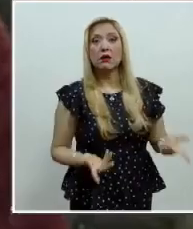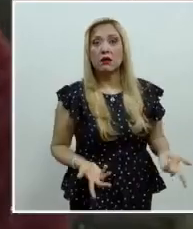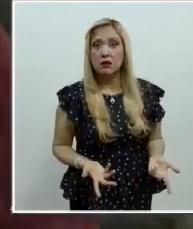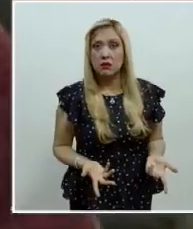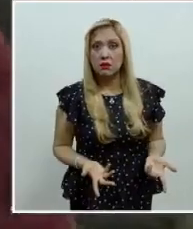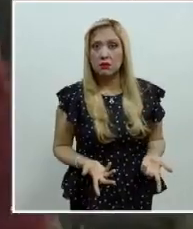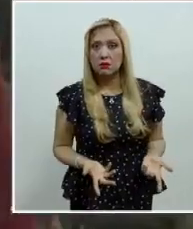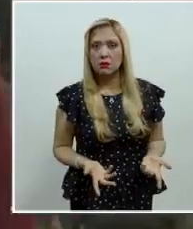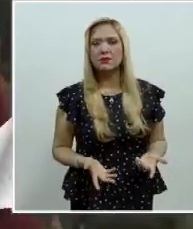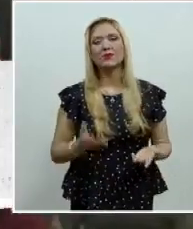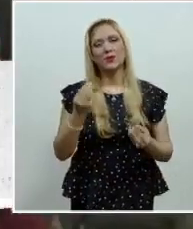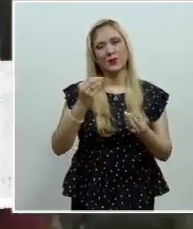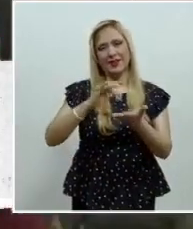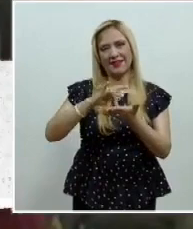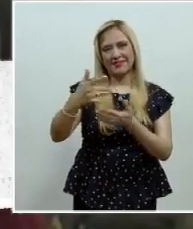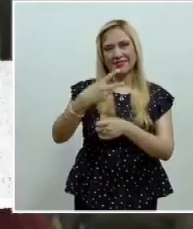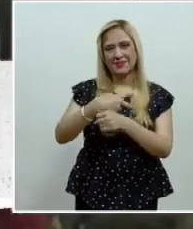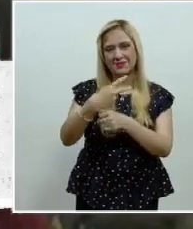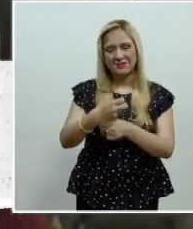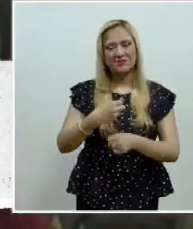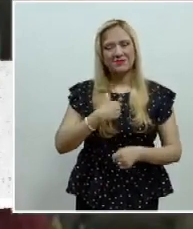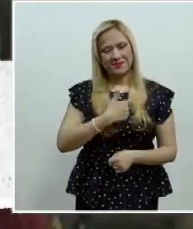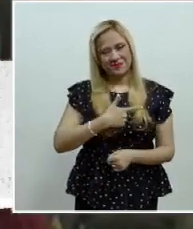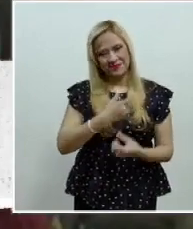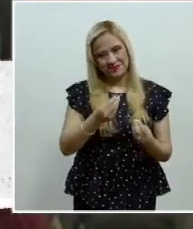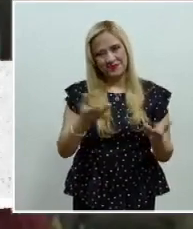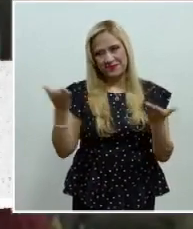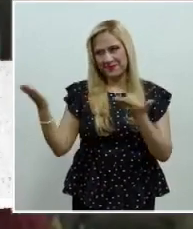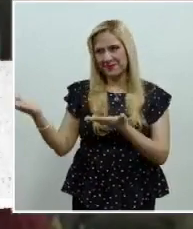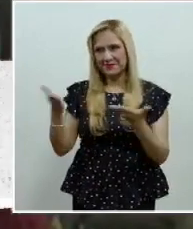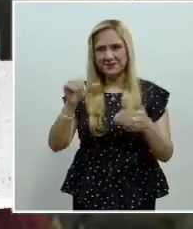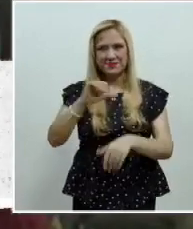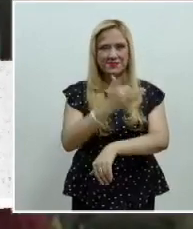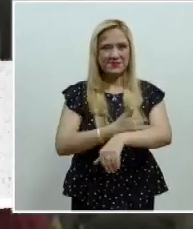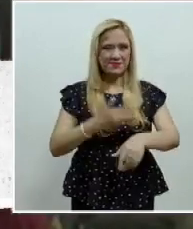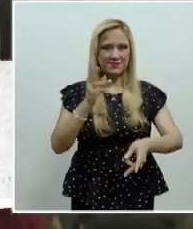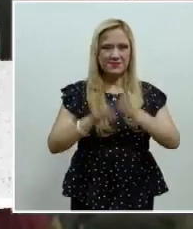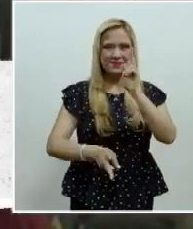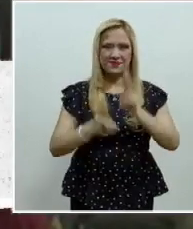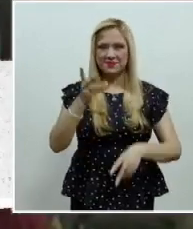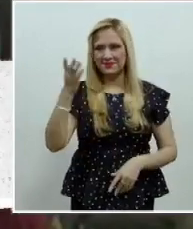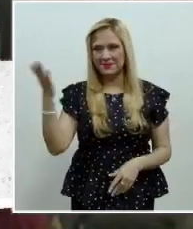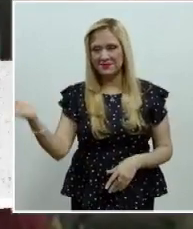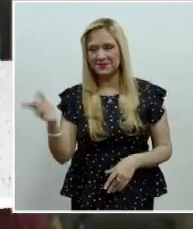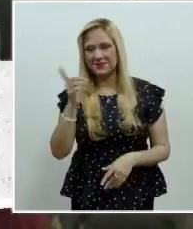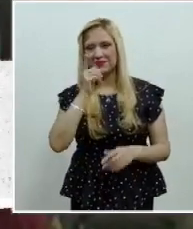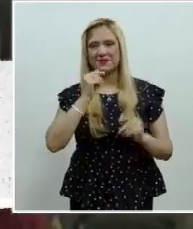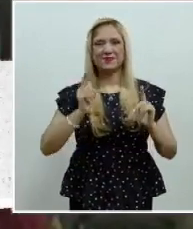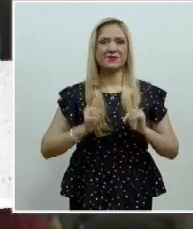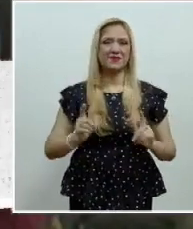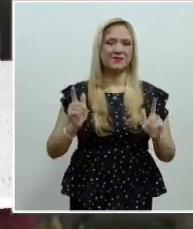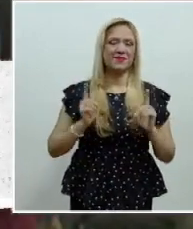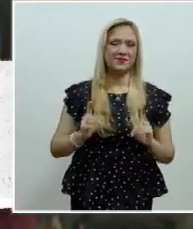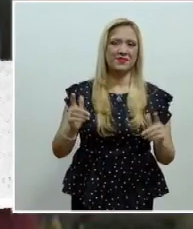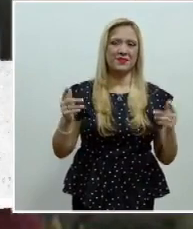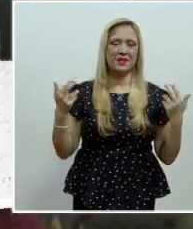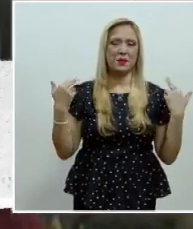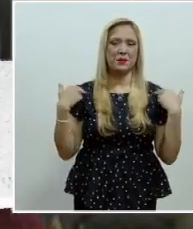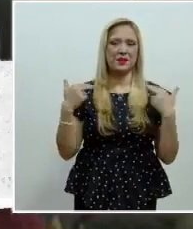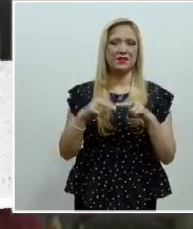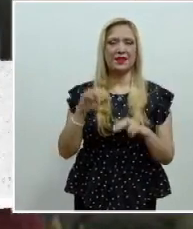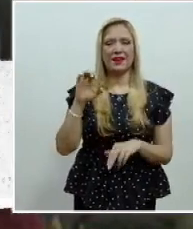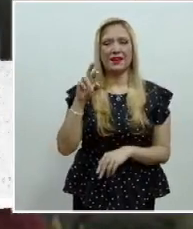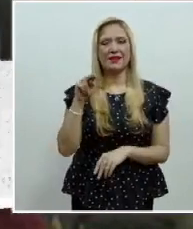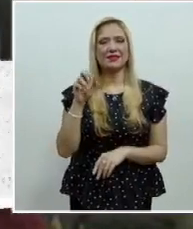Muchísimas gracias por el espacio, y bueno, para mí también es un privilegio estar aquí contigo esta tarde, Verónica, y desde luego con la fiscal general, con la maestra